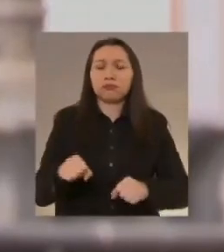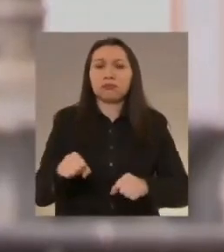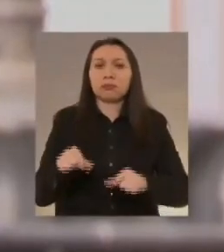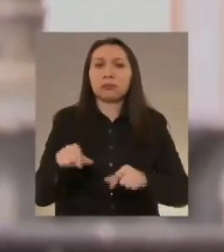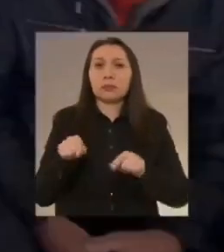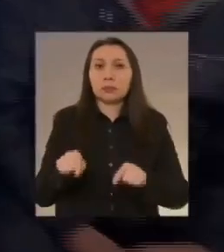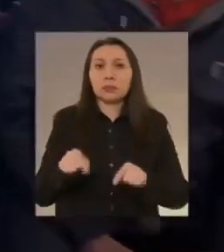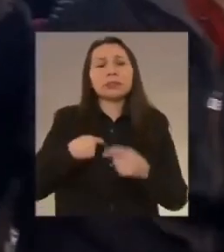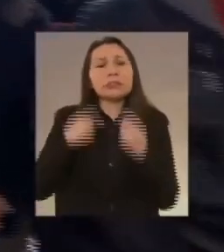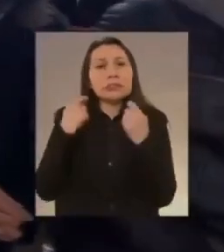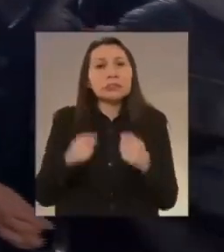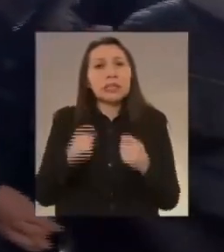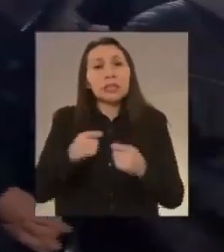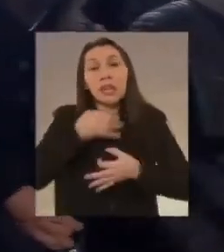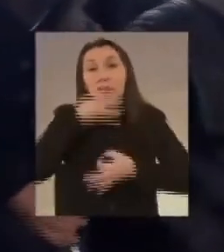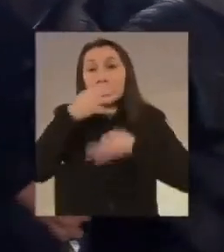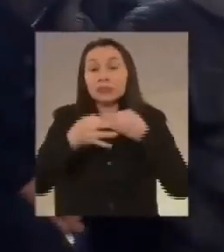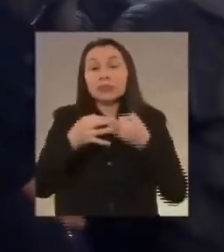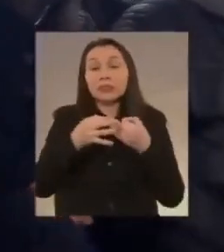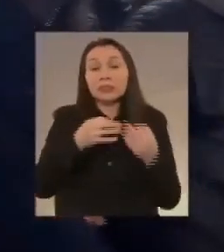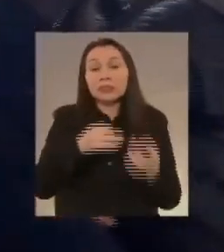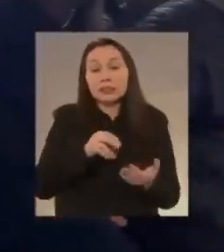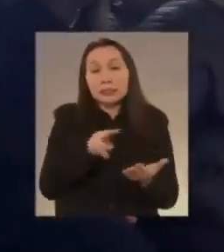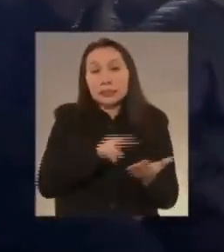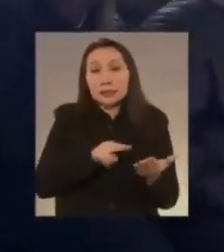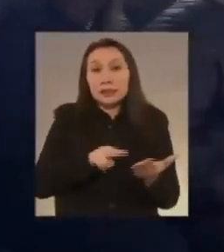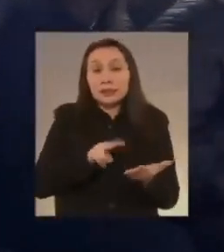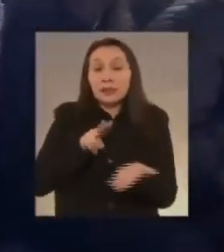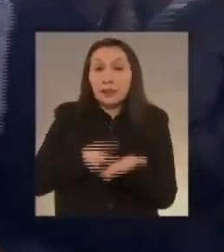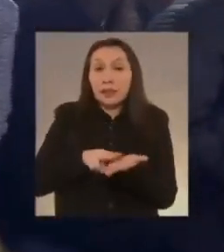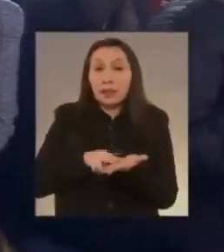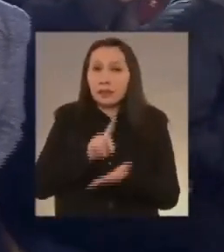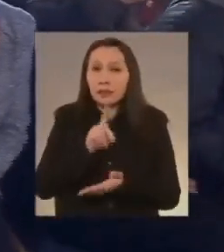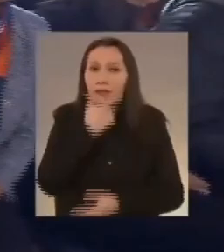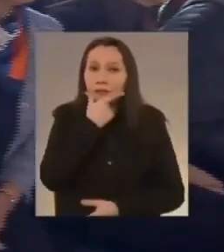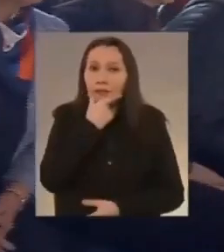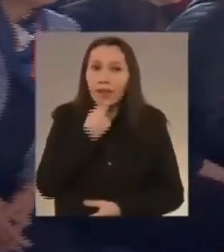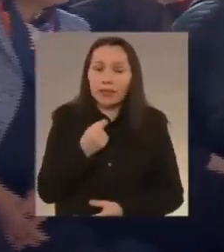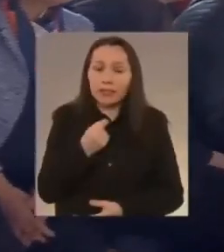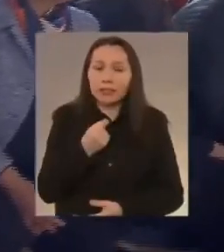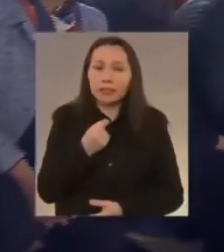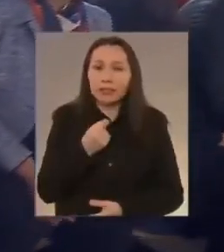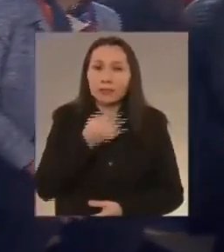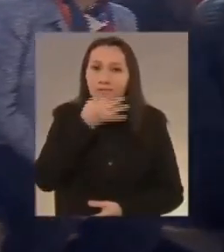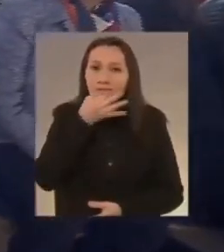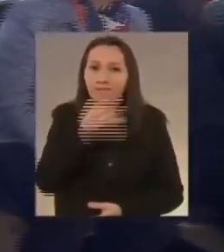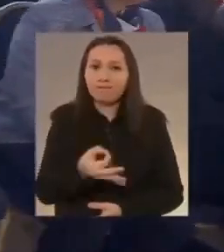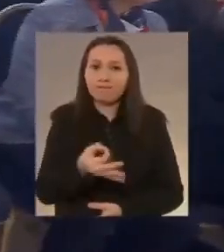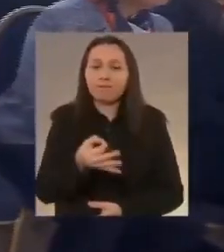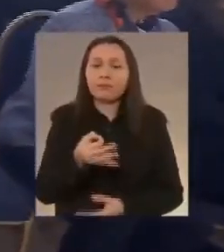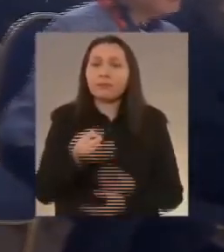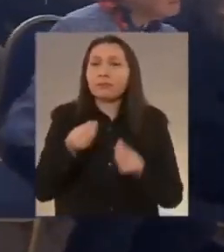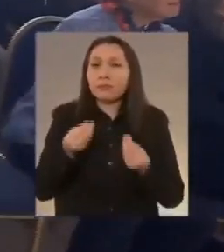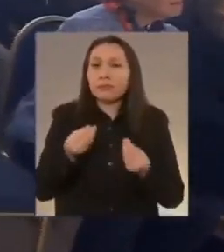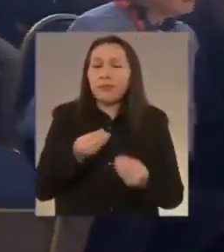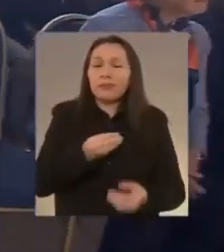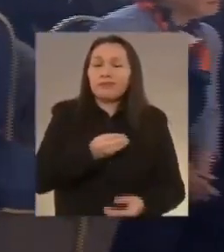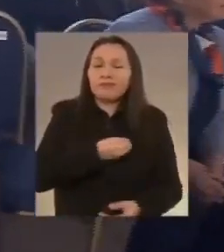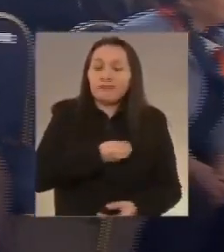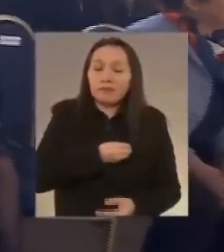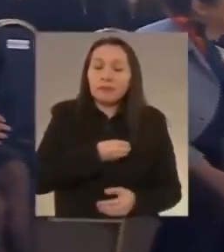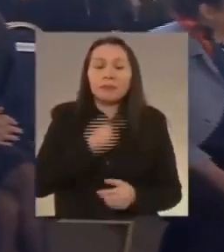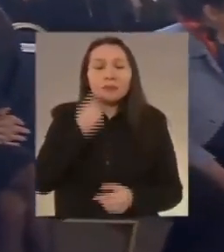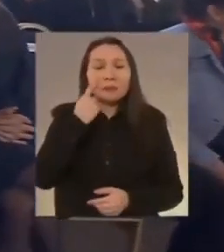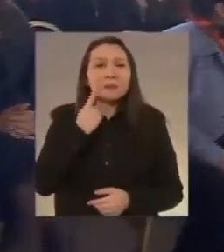He tratado de hacer un relato. Créanme, no ha sido fácil. Más bien, ha sido triste y doloroso.